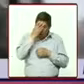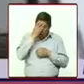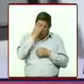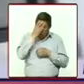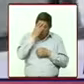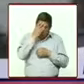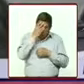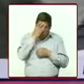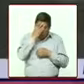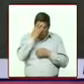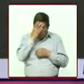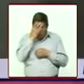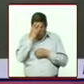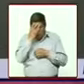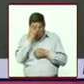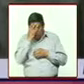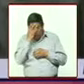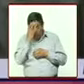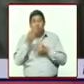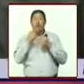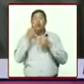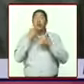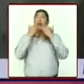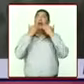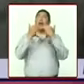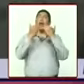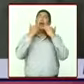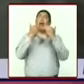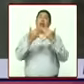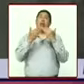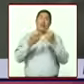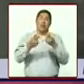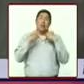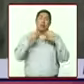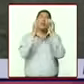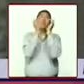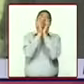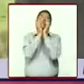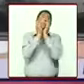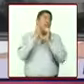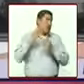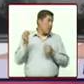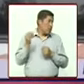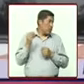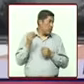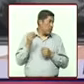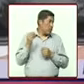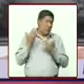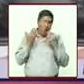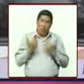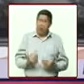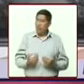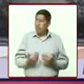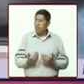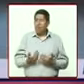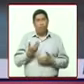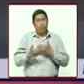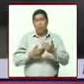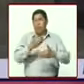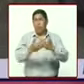Bueno, simplemente el agradecido la intervención de la Defensoría del Pueblo, y de momento es solo eso que